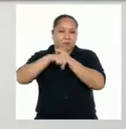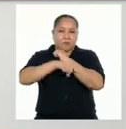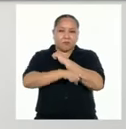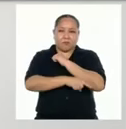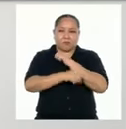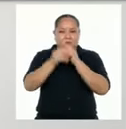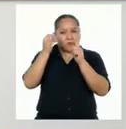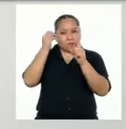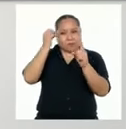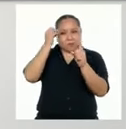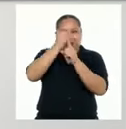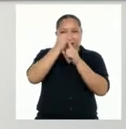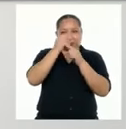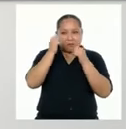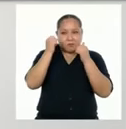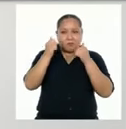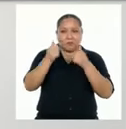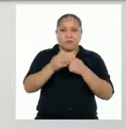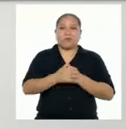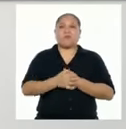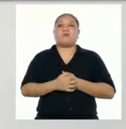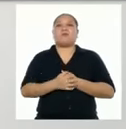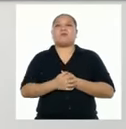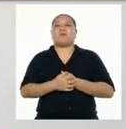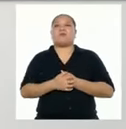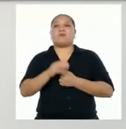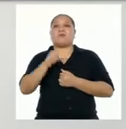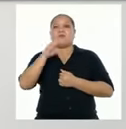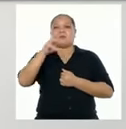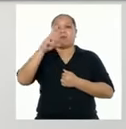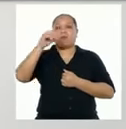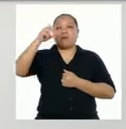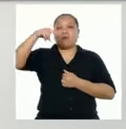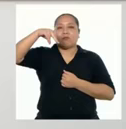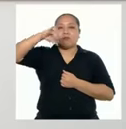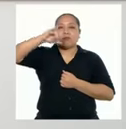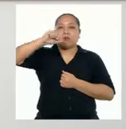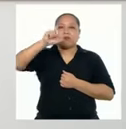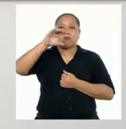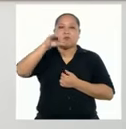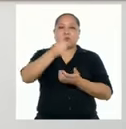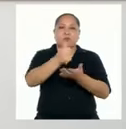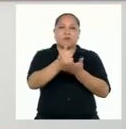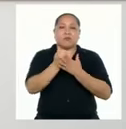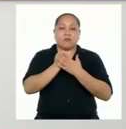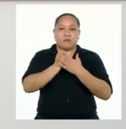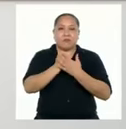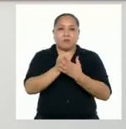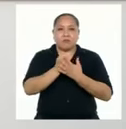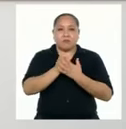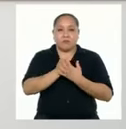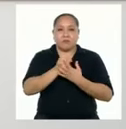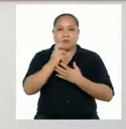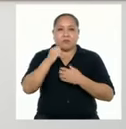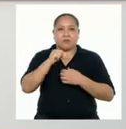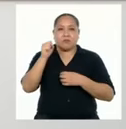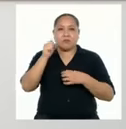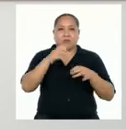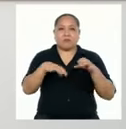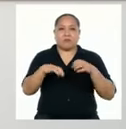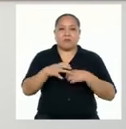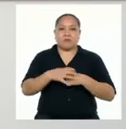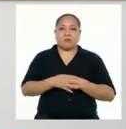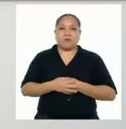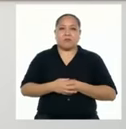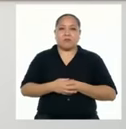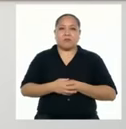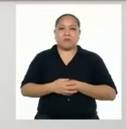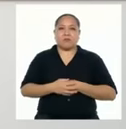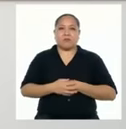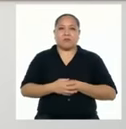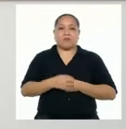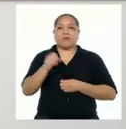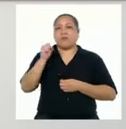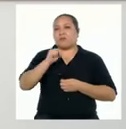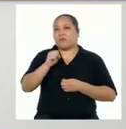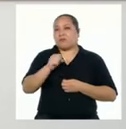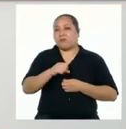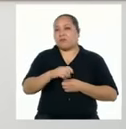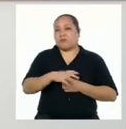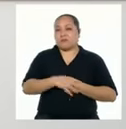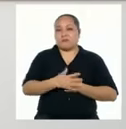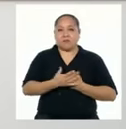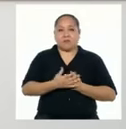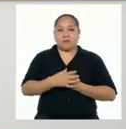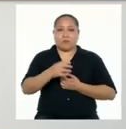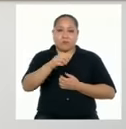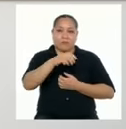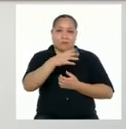y objetivo posible, y una crónica nos puede ayudar a hacerlo. Por otro lado, a pesar